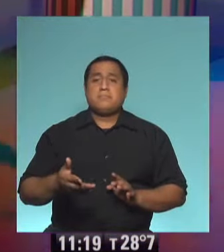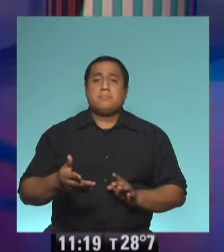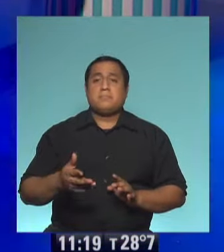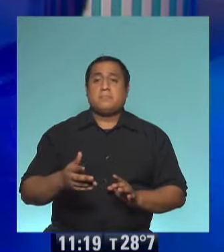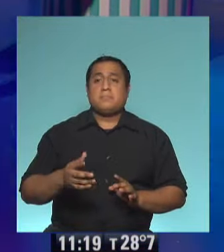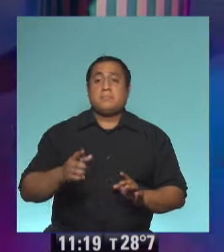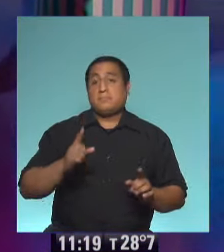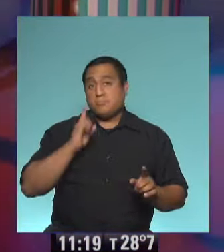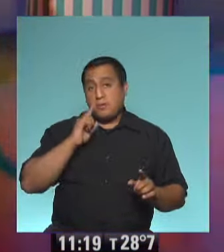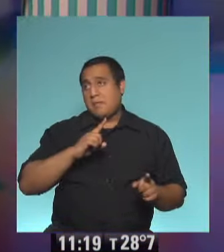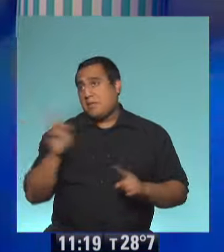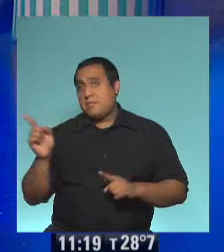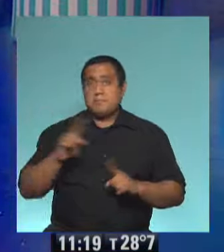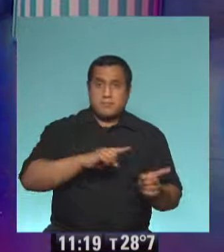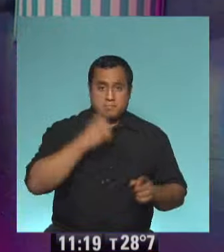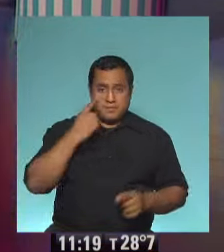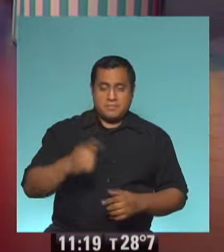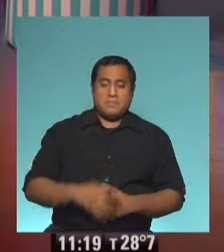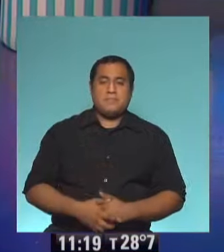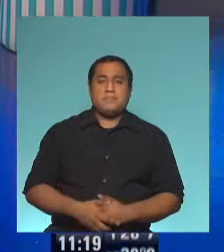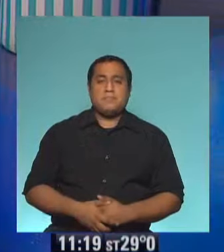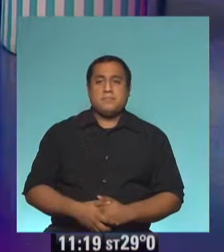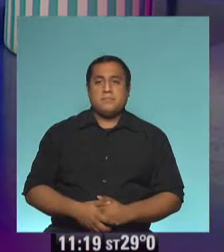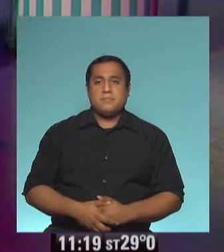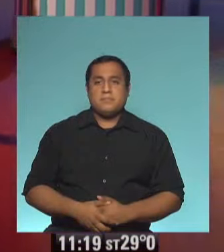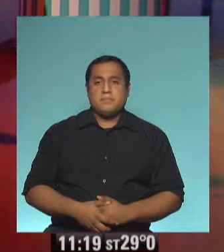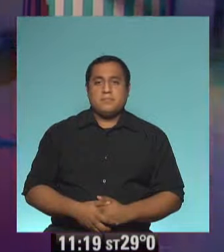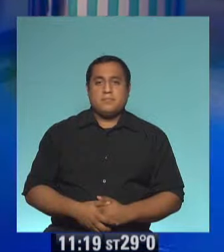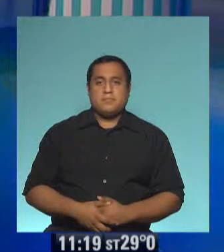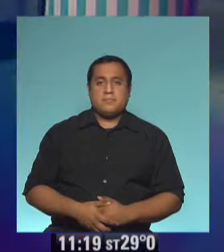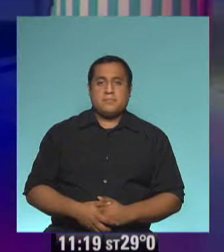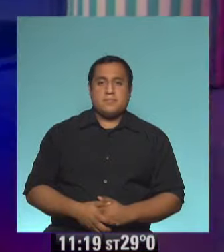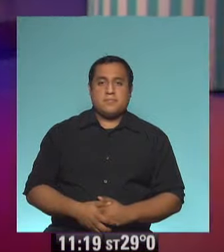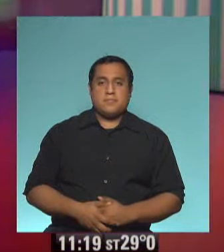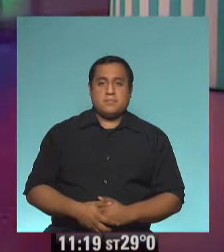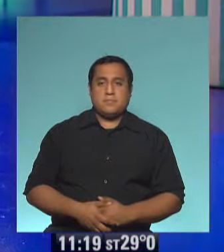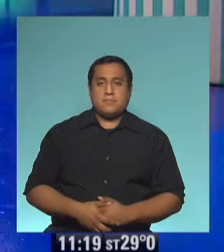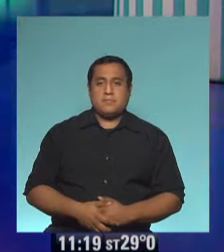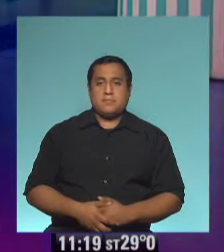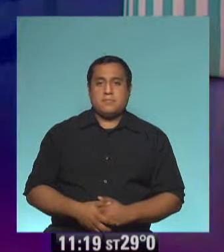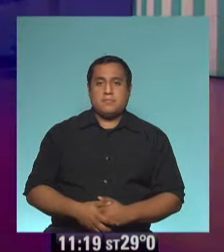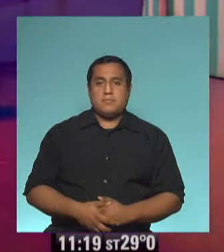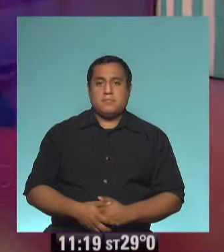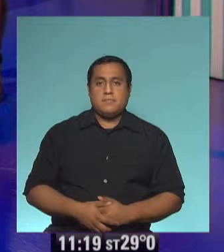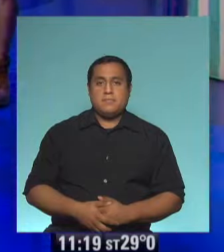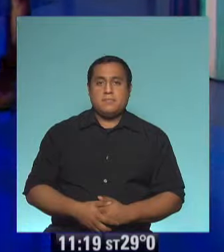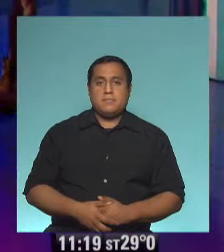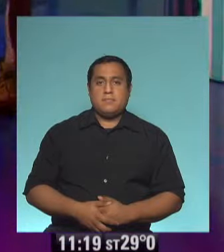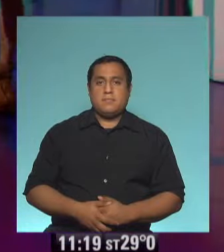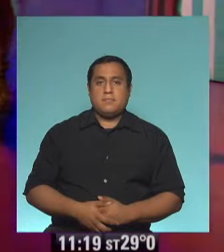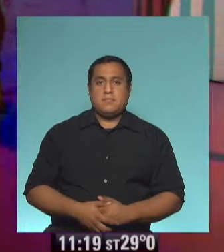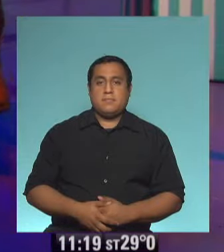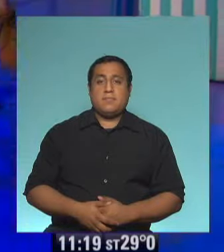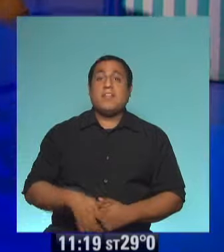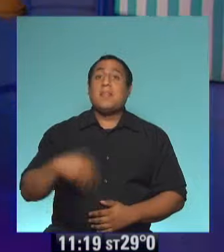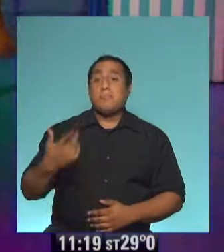izquierda, arriba y abajo. Arriba, arriba, abajo, abajo. Y el